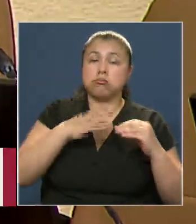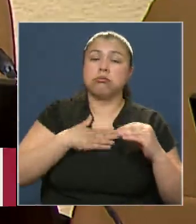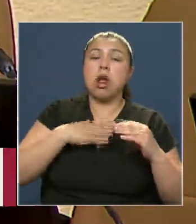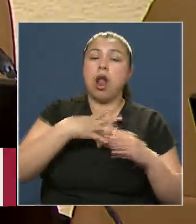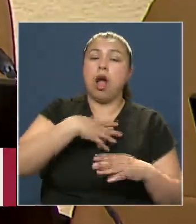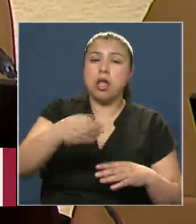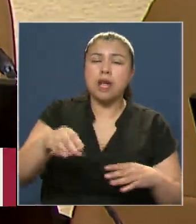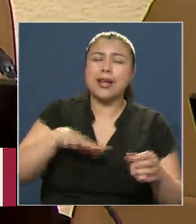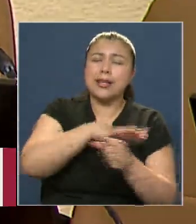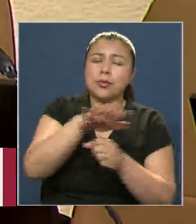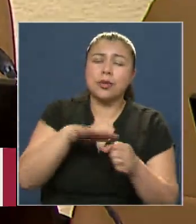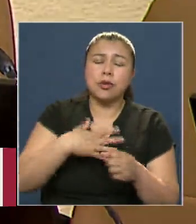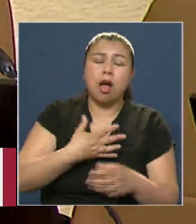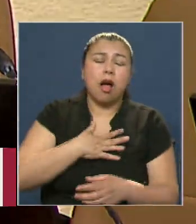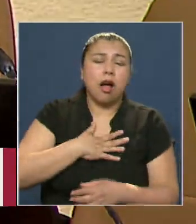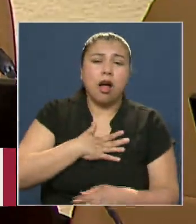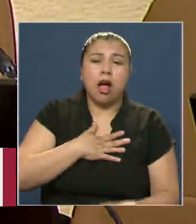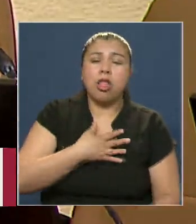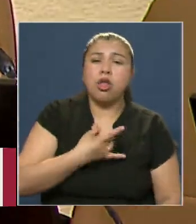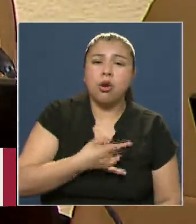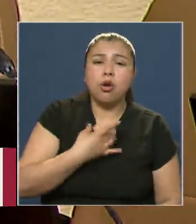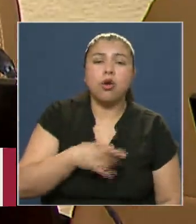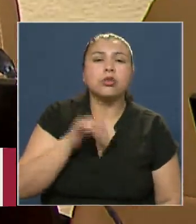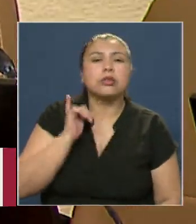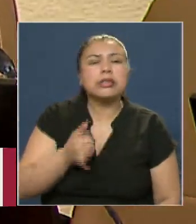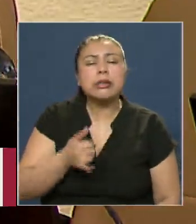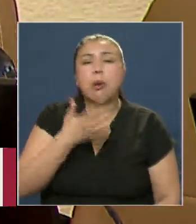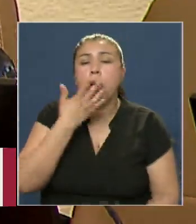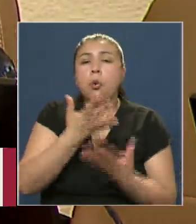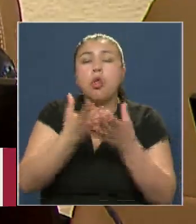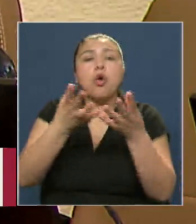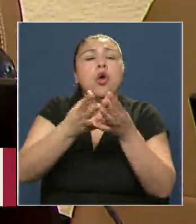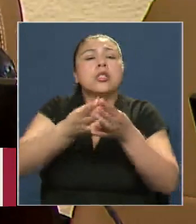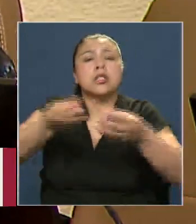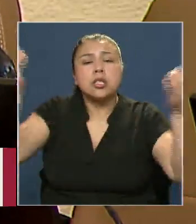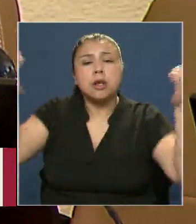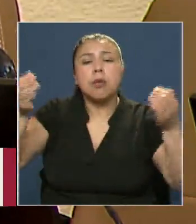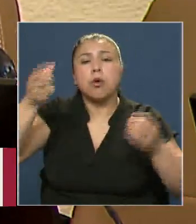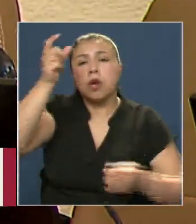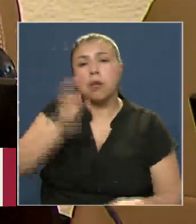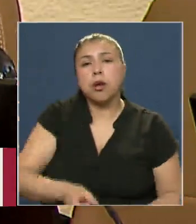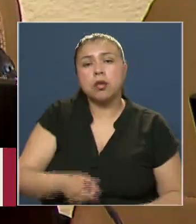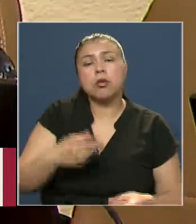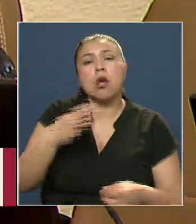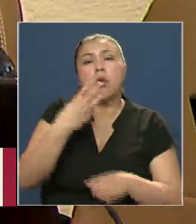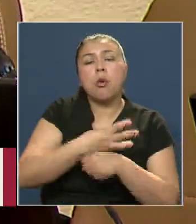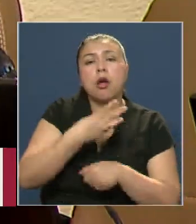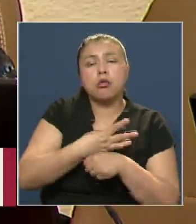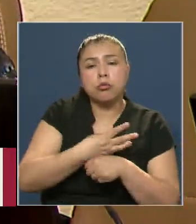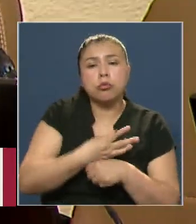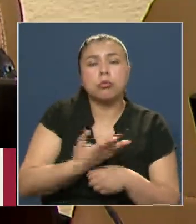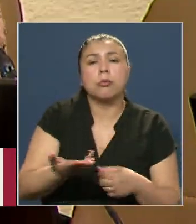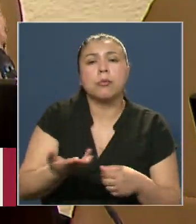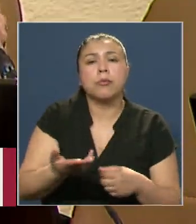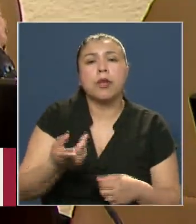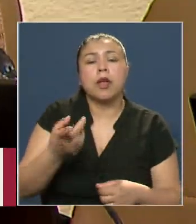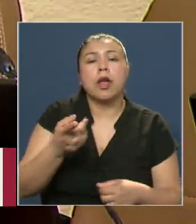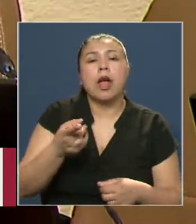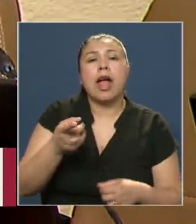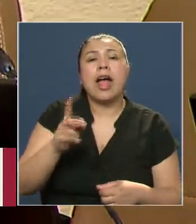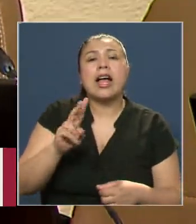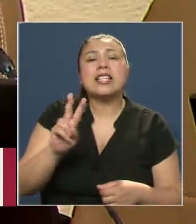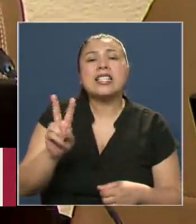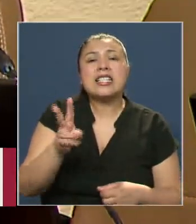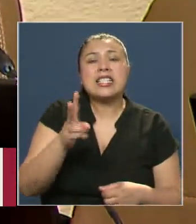esta situación tan dolorosa como siempre lo es el extravío de una persona, en este caso una persona adulto mayor, don Segundo